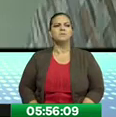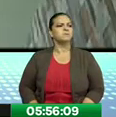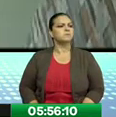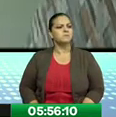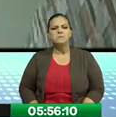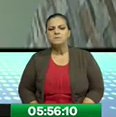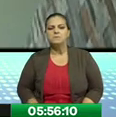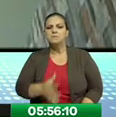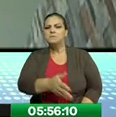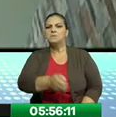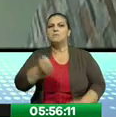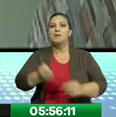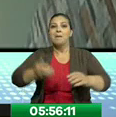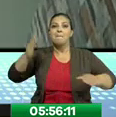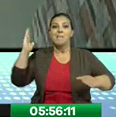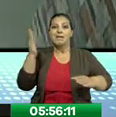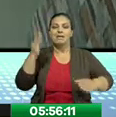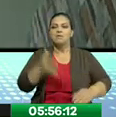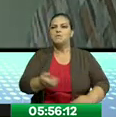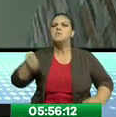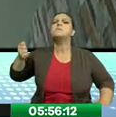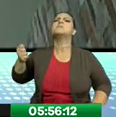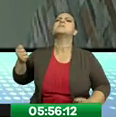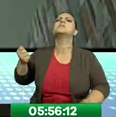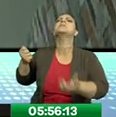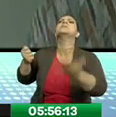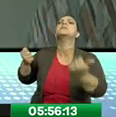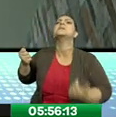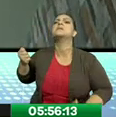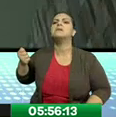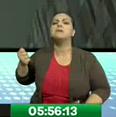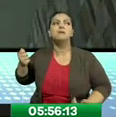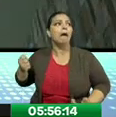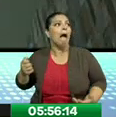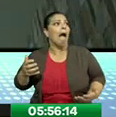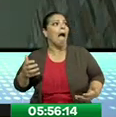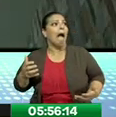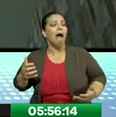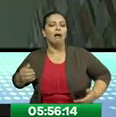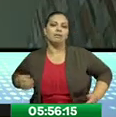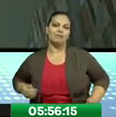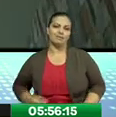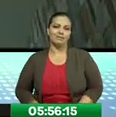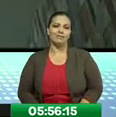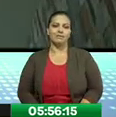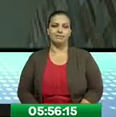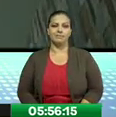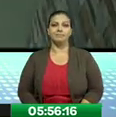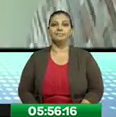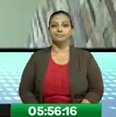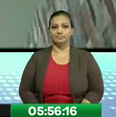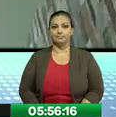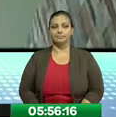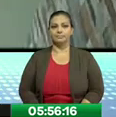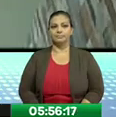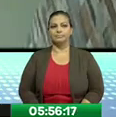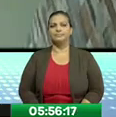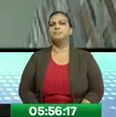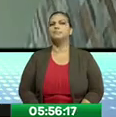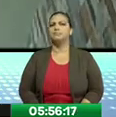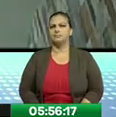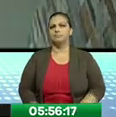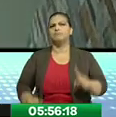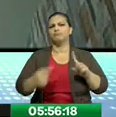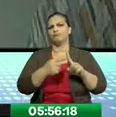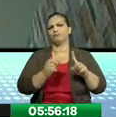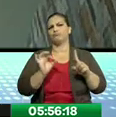nadie. Y sin embargo, hay muchos que sacan la cara. Si hubiesen 10, 100 de estos vecinos en